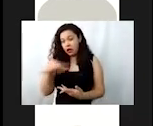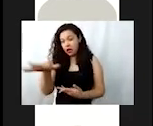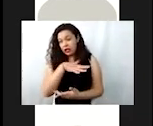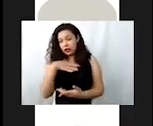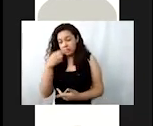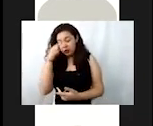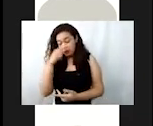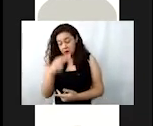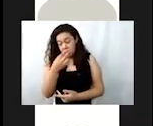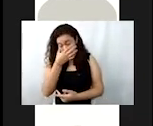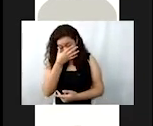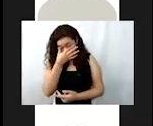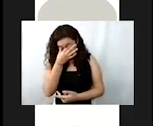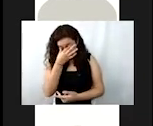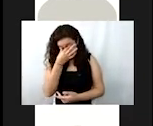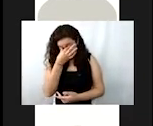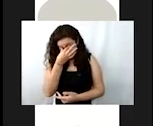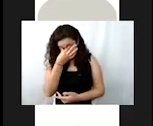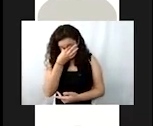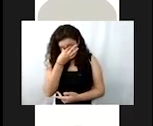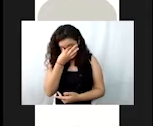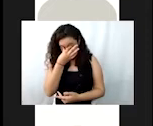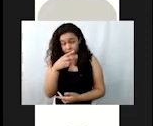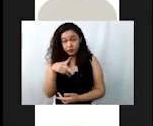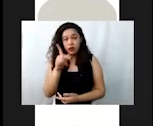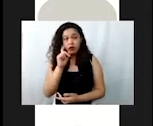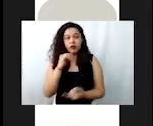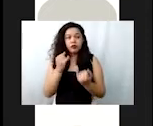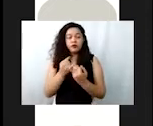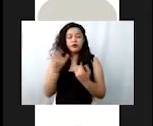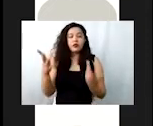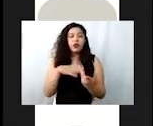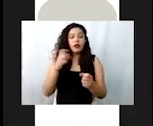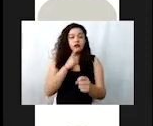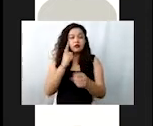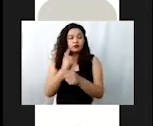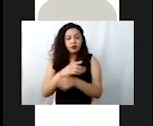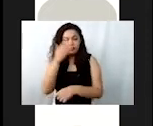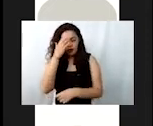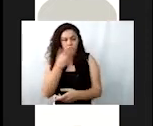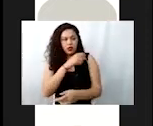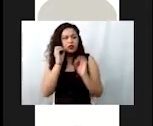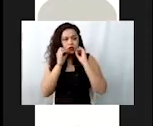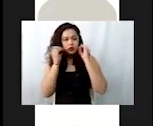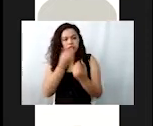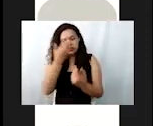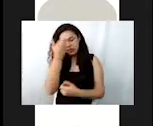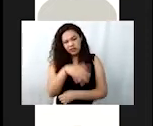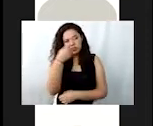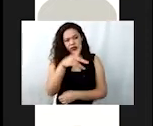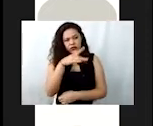México, donde, bueno, también es un diagnóstico importante para saber cómo se sienten las organizaciones en el